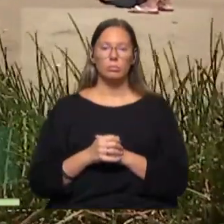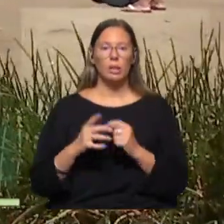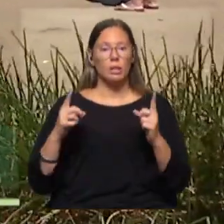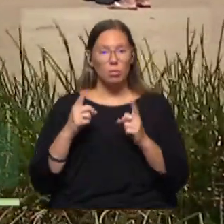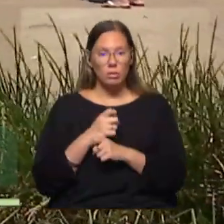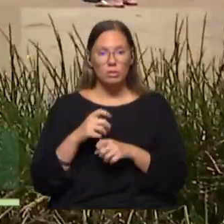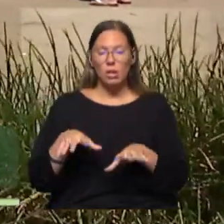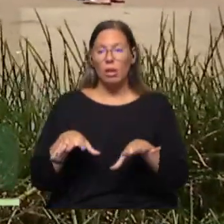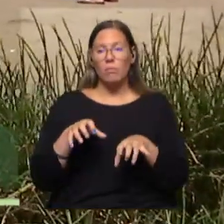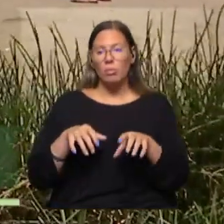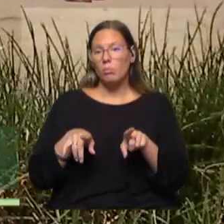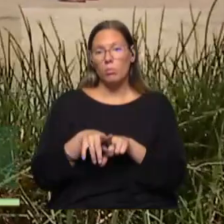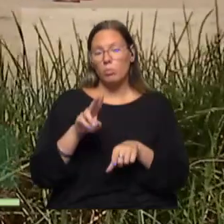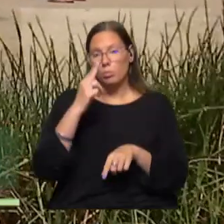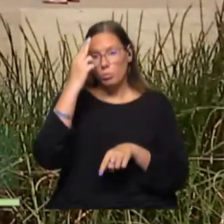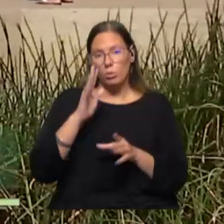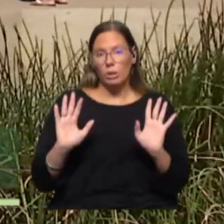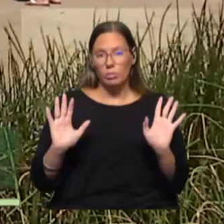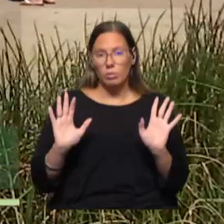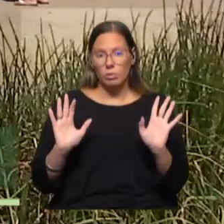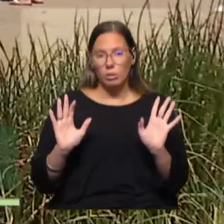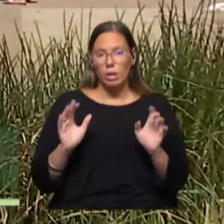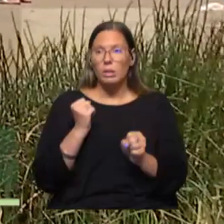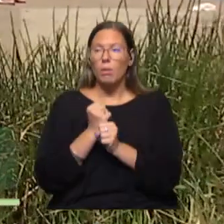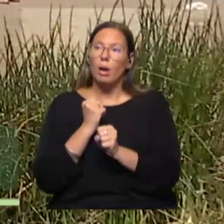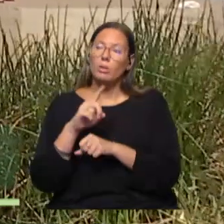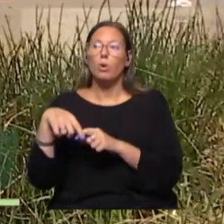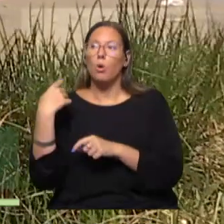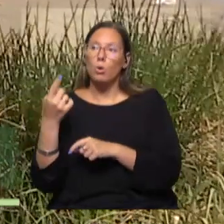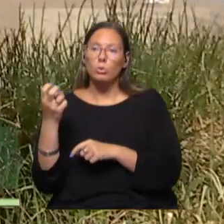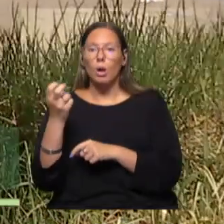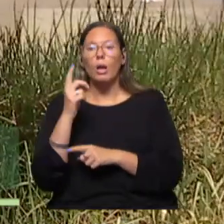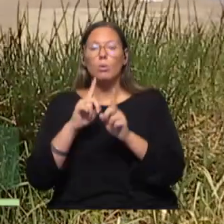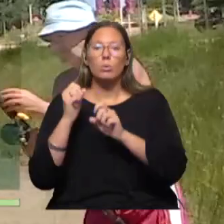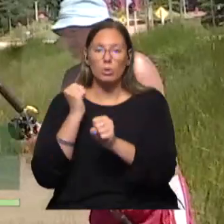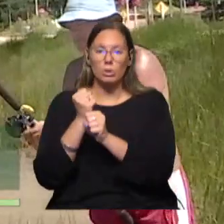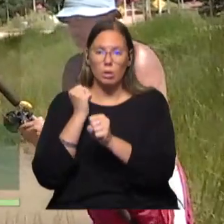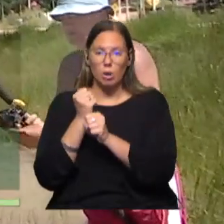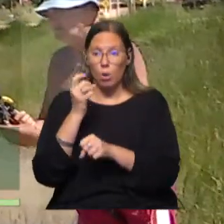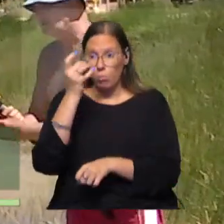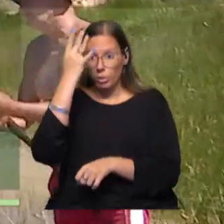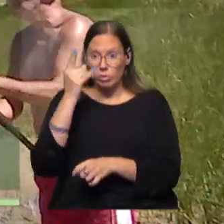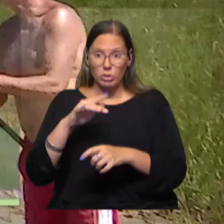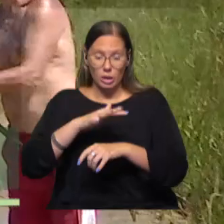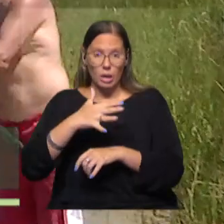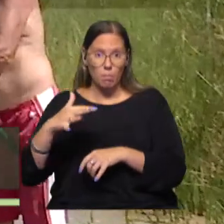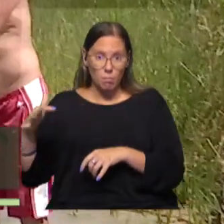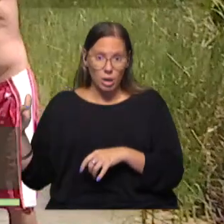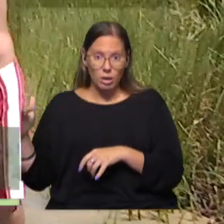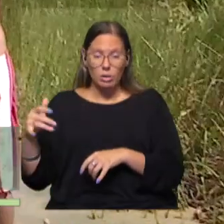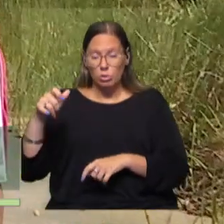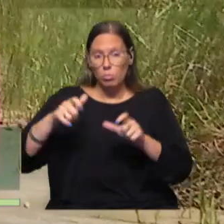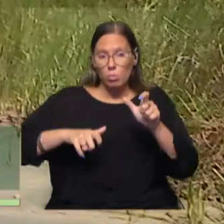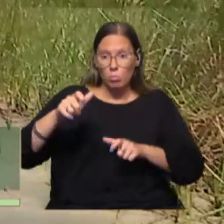vivimos como vive gran parte del Uruguay. Haciendo changa, buscando, hay trabajadores del mar, profesionales del mar, somos gente